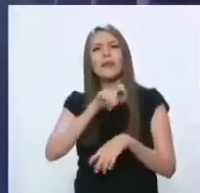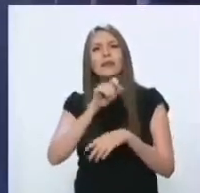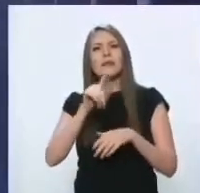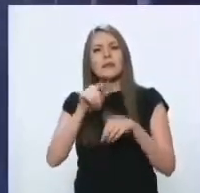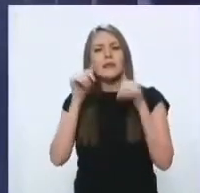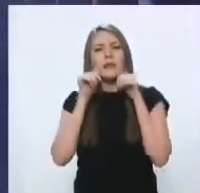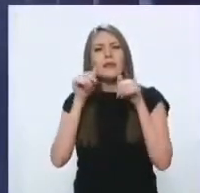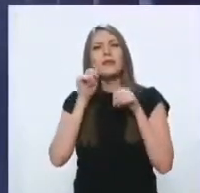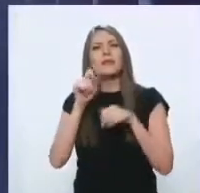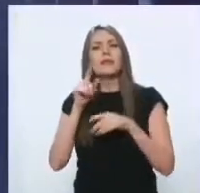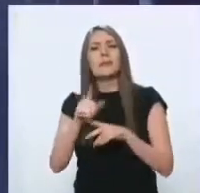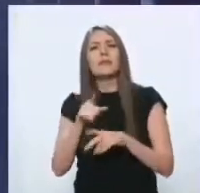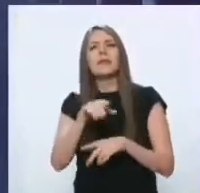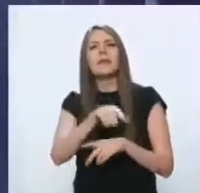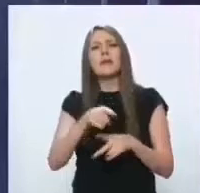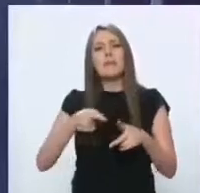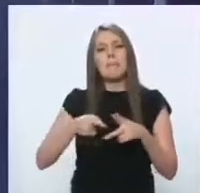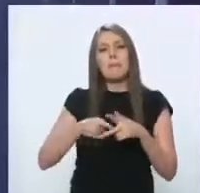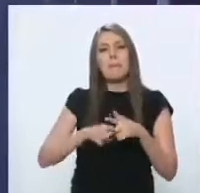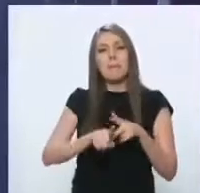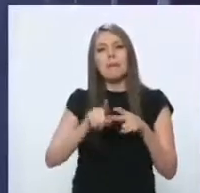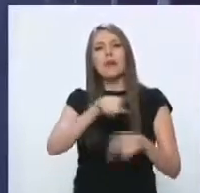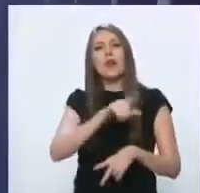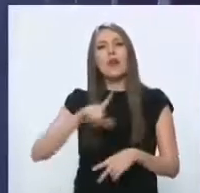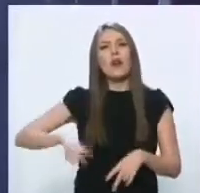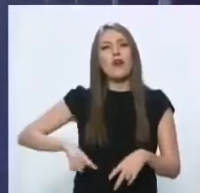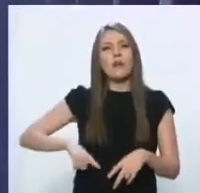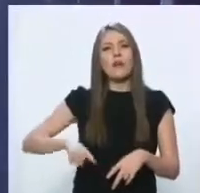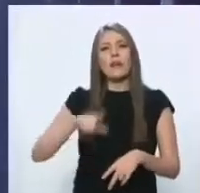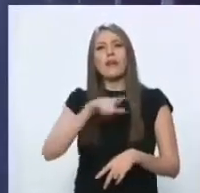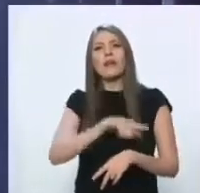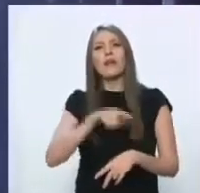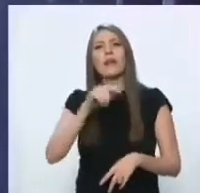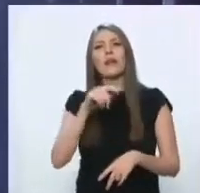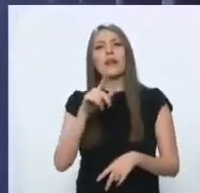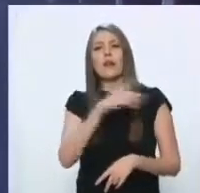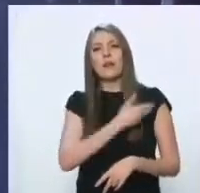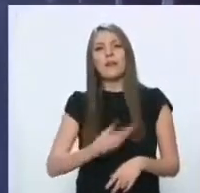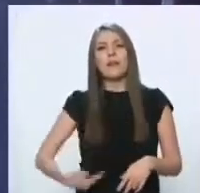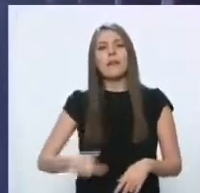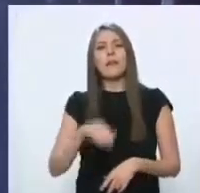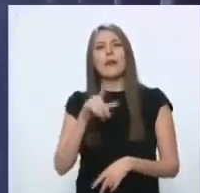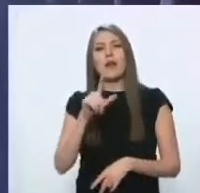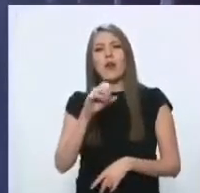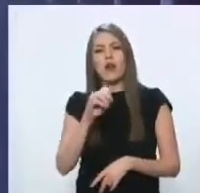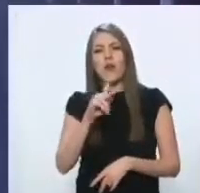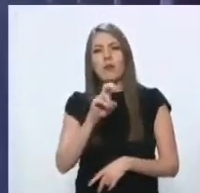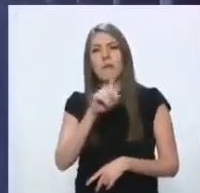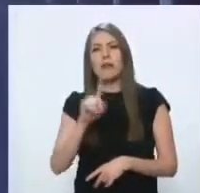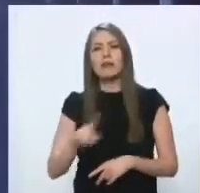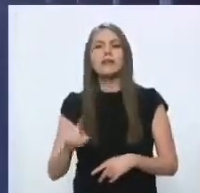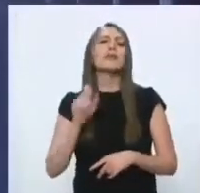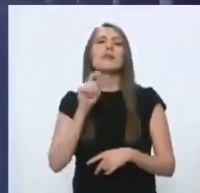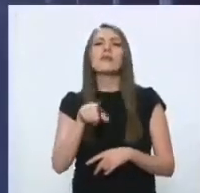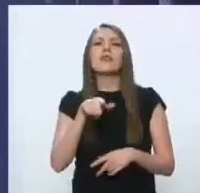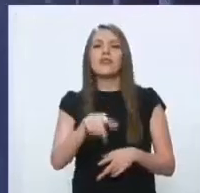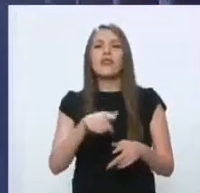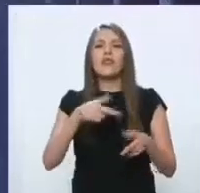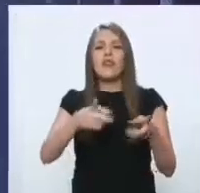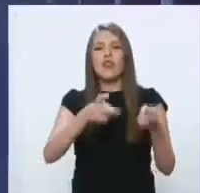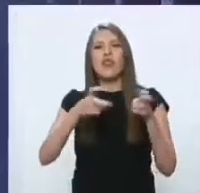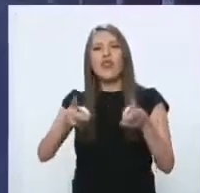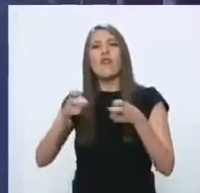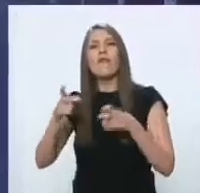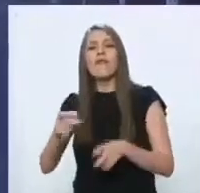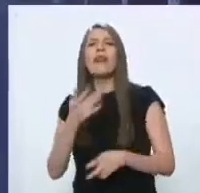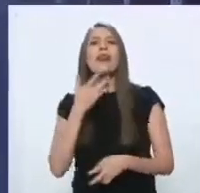los primeros meses del gobierno del presidente López Obrador. El combate contra la corrupción y el huachicoleo que tanto han afectado al país, pues no son